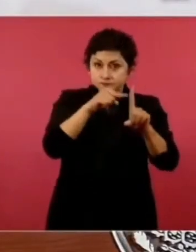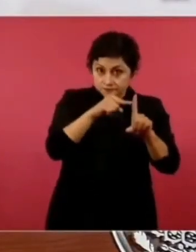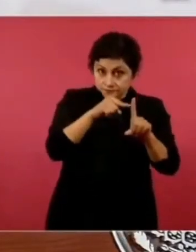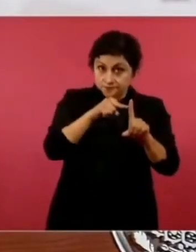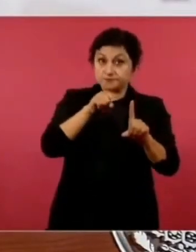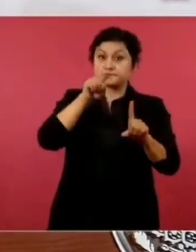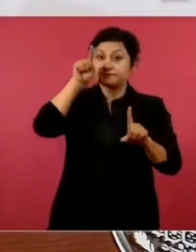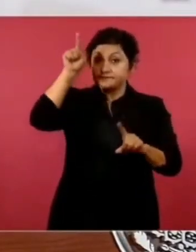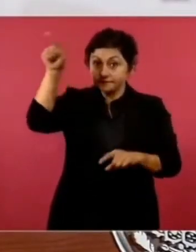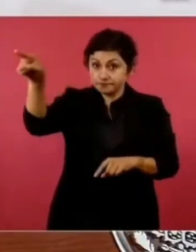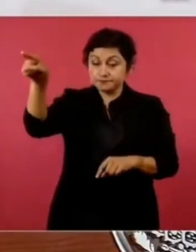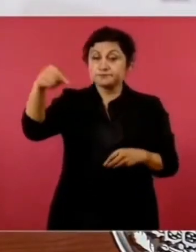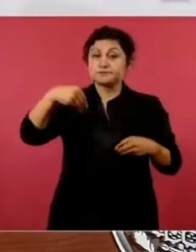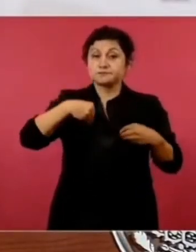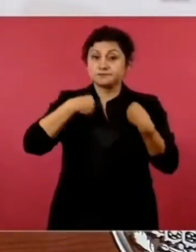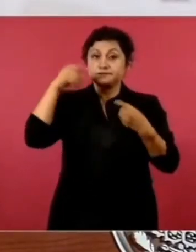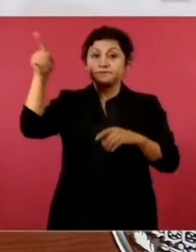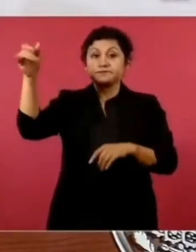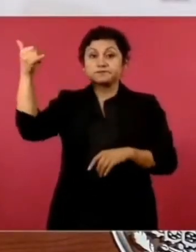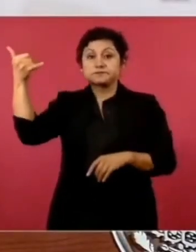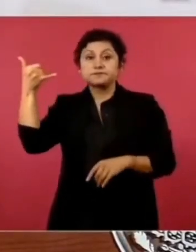Elvester Gordillo.